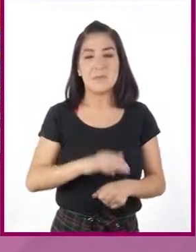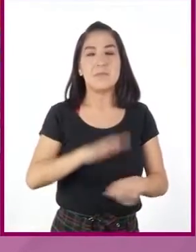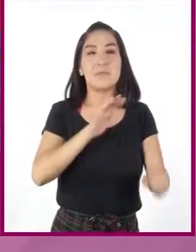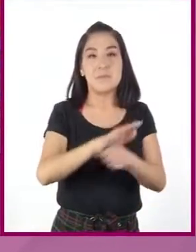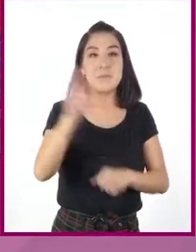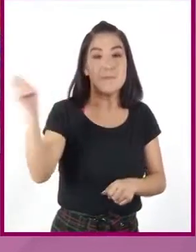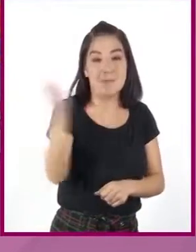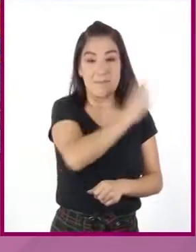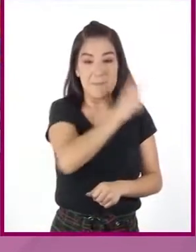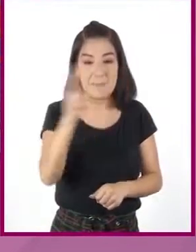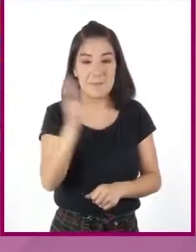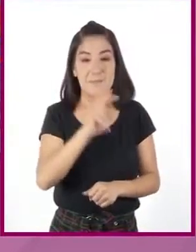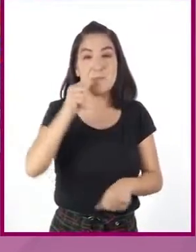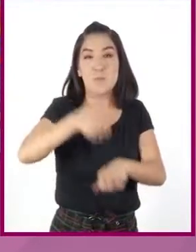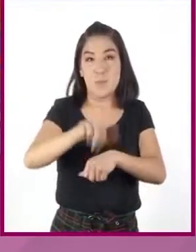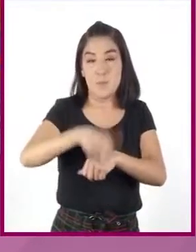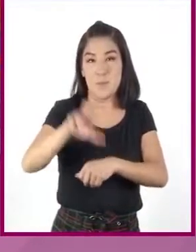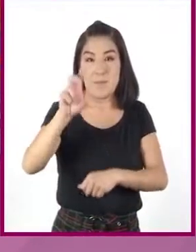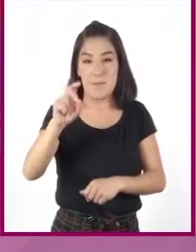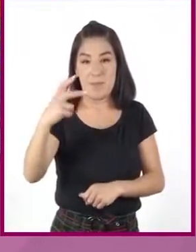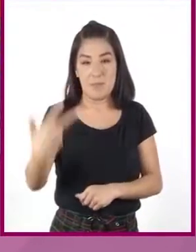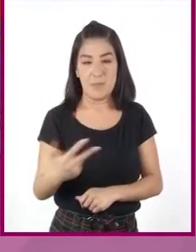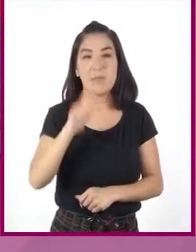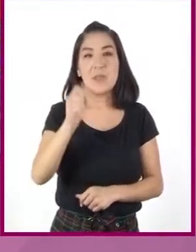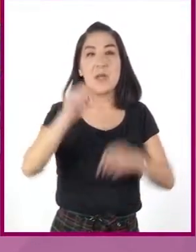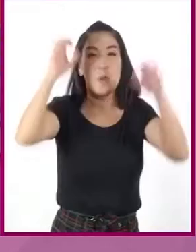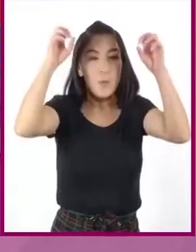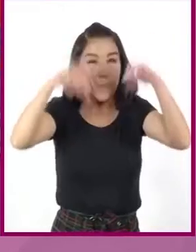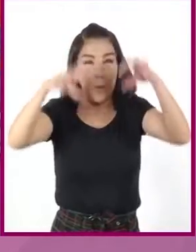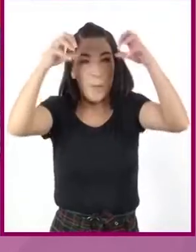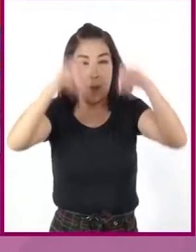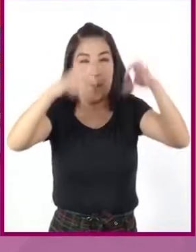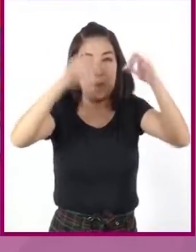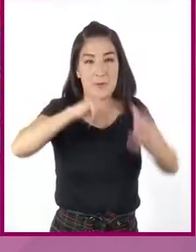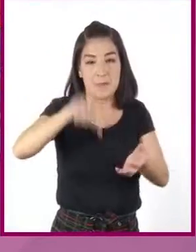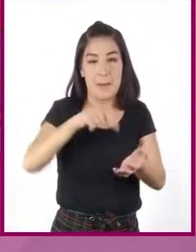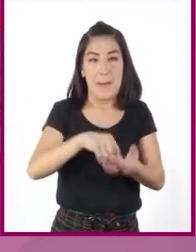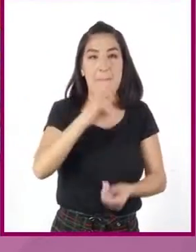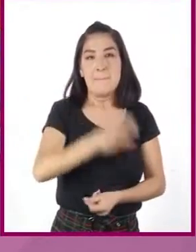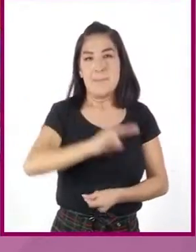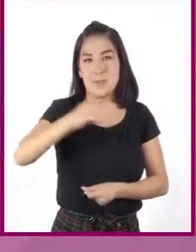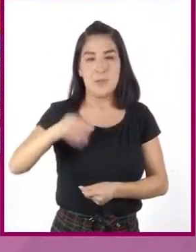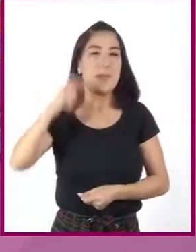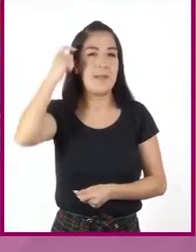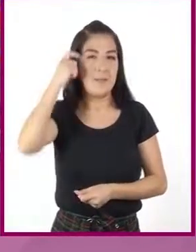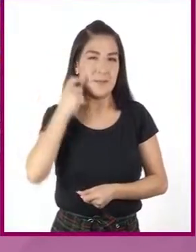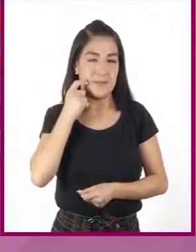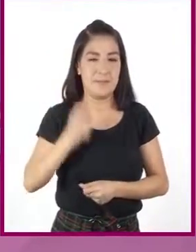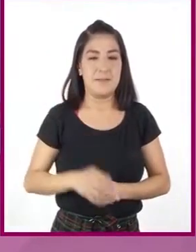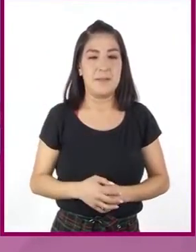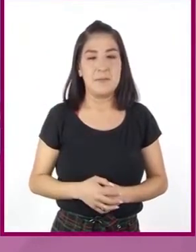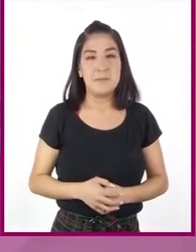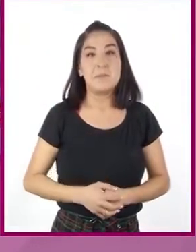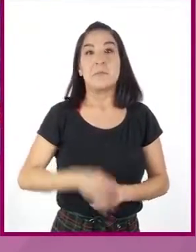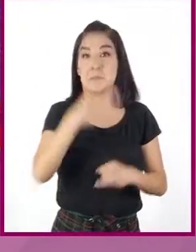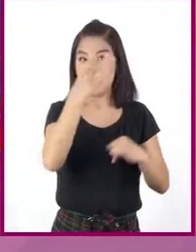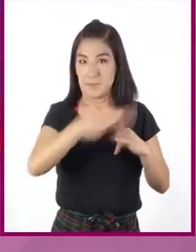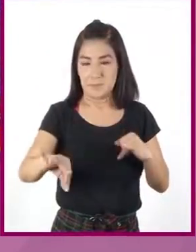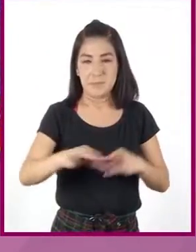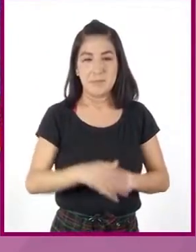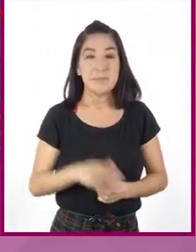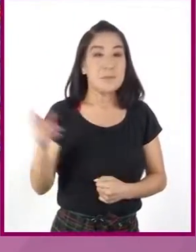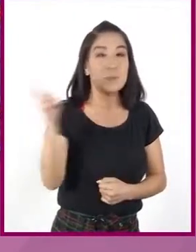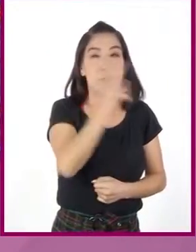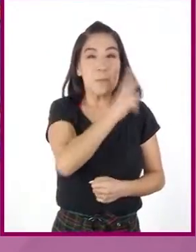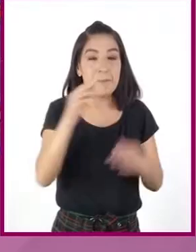onda tropical número 38 generará intervalos de chubascos en zonas de Michoacán y Guerrero. Finalmente, el ingreso de aire